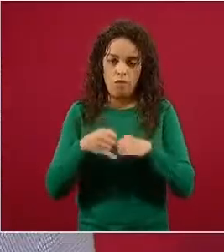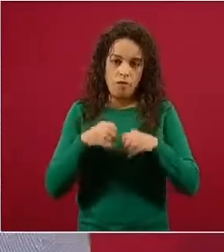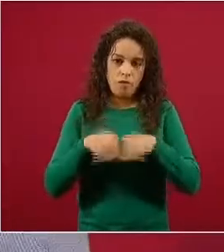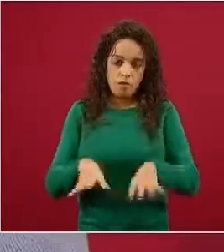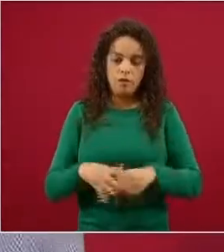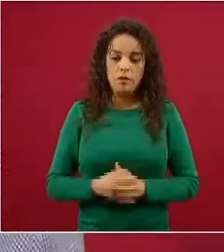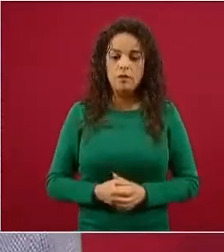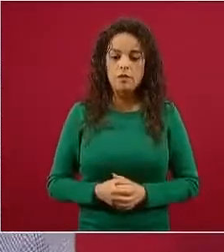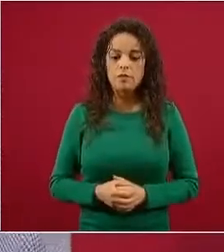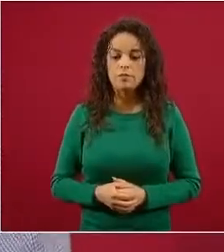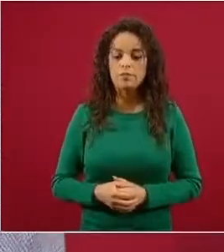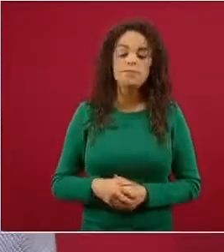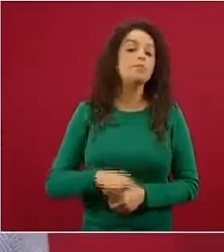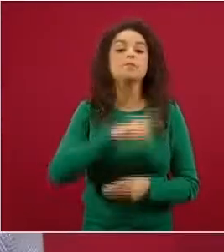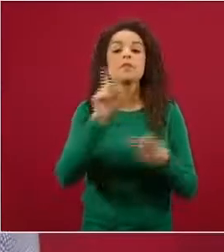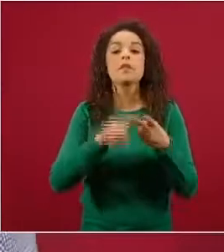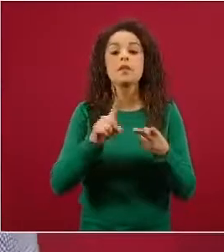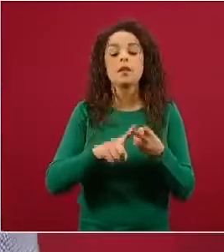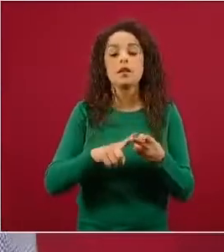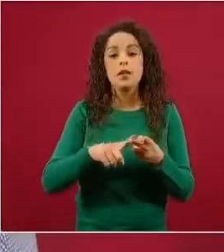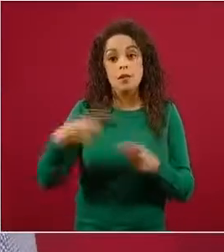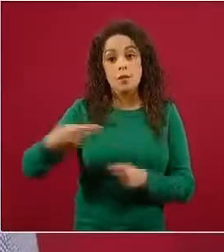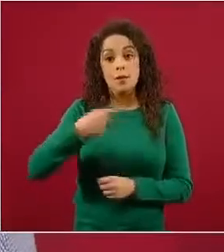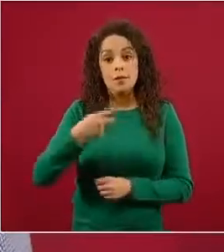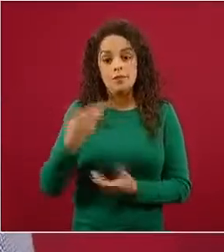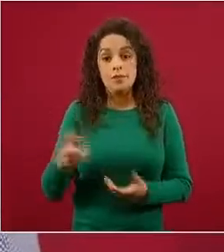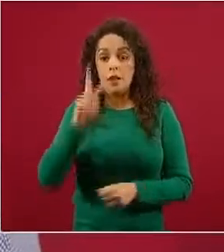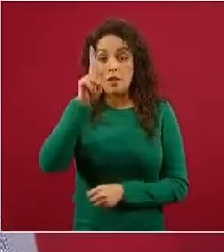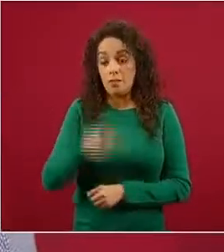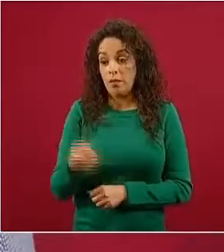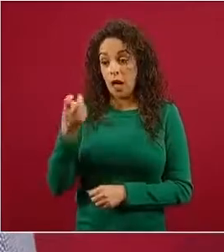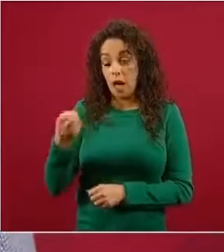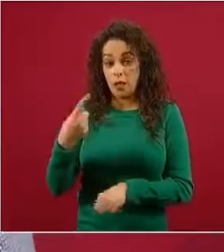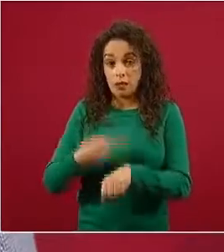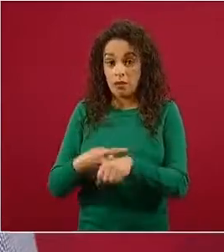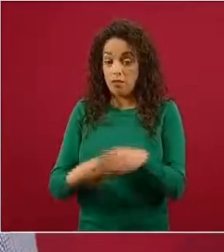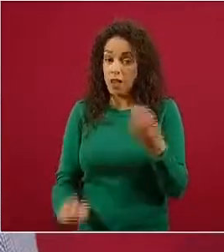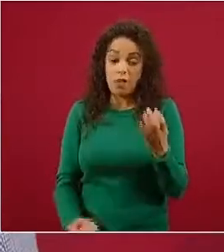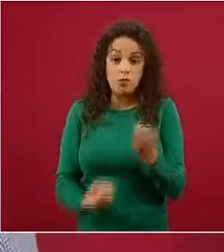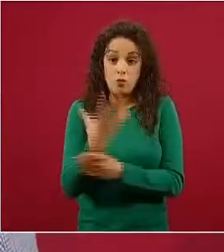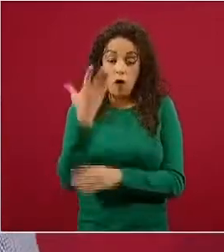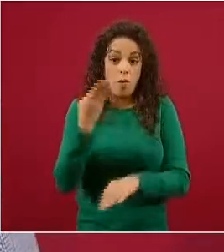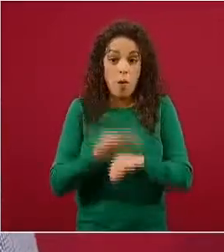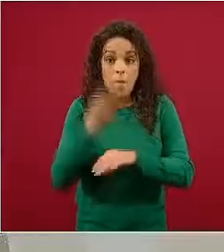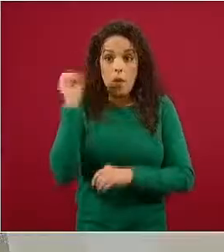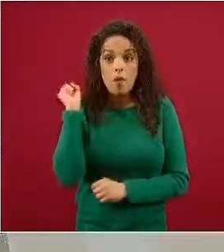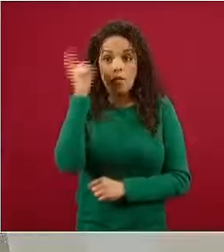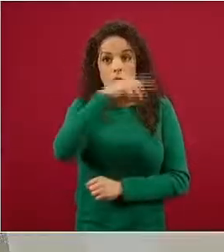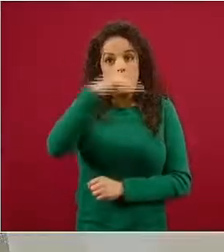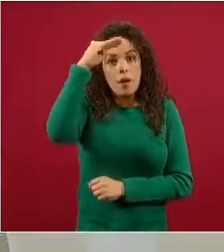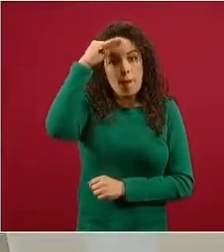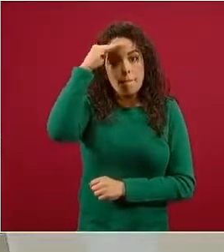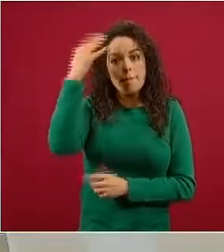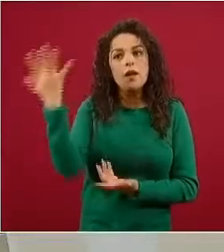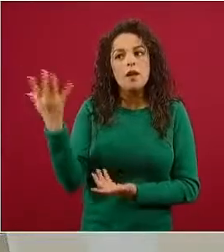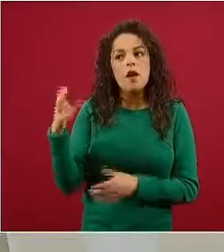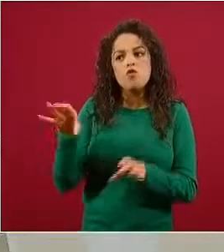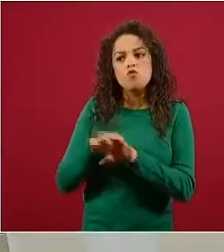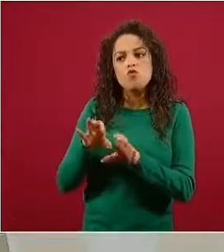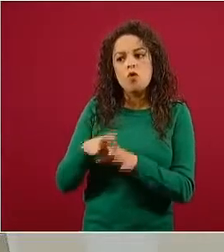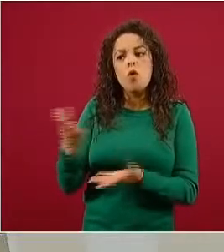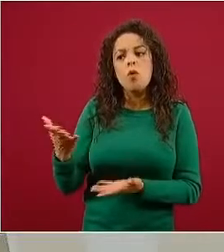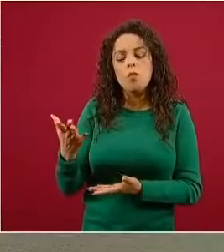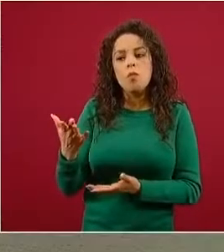generar esta base de datos nacional. Eso es un esfuerzo enorme que RENAPO está haciendo con cada una de las